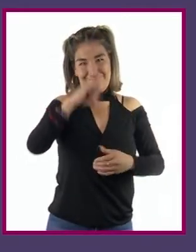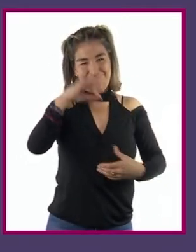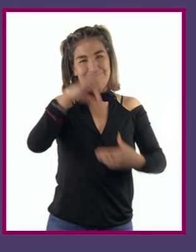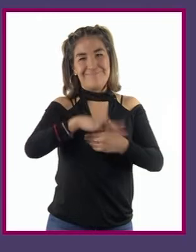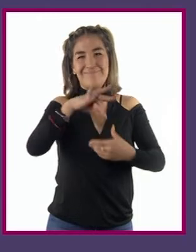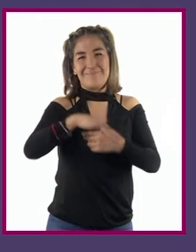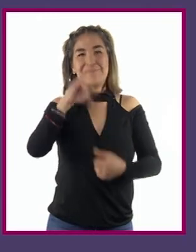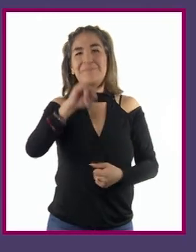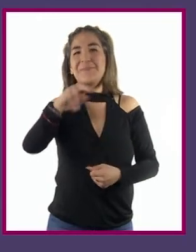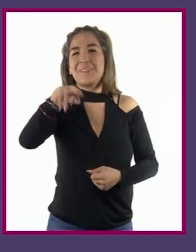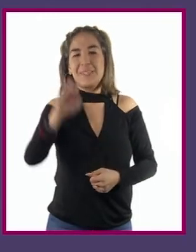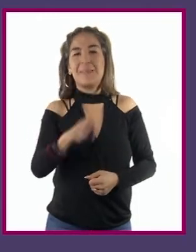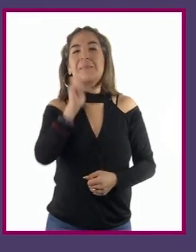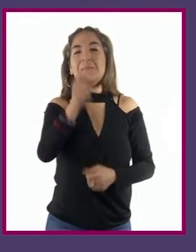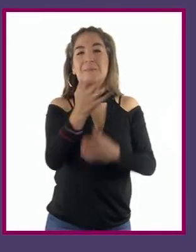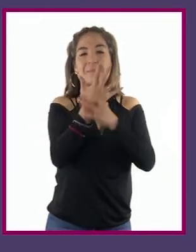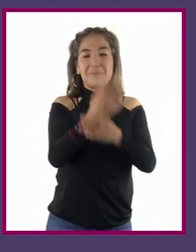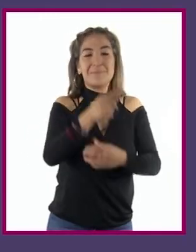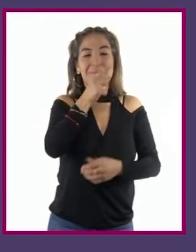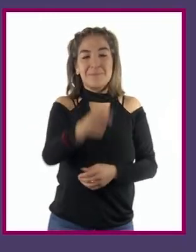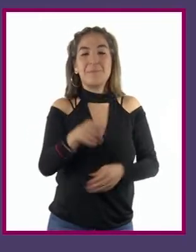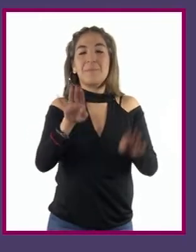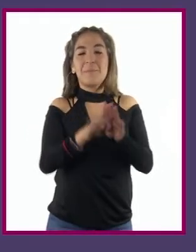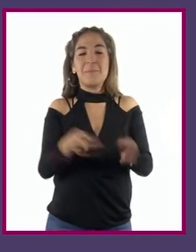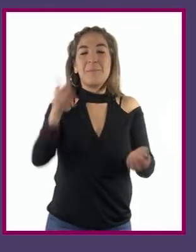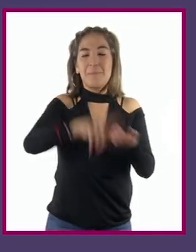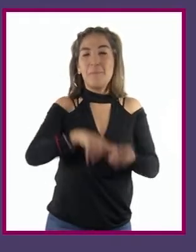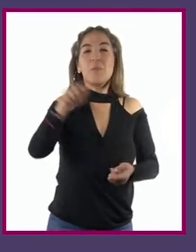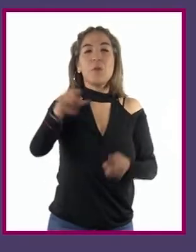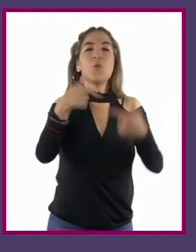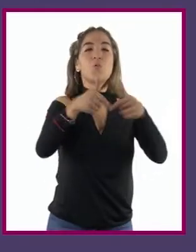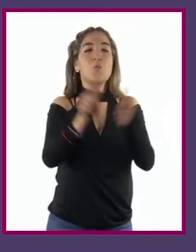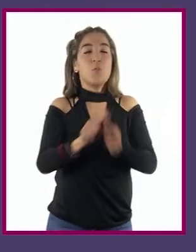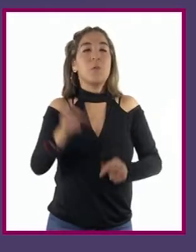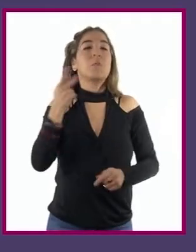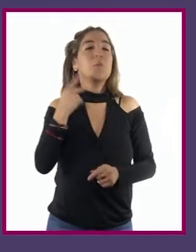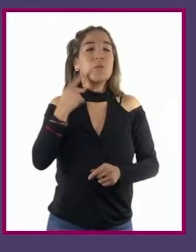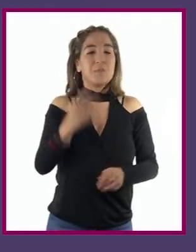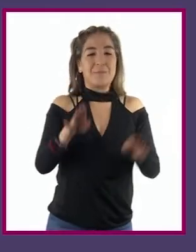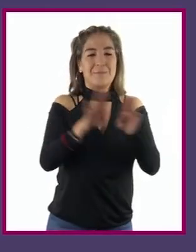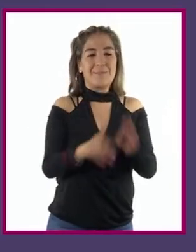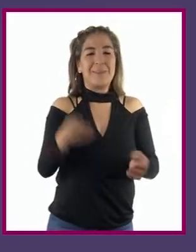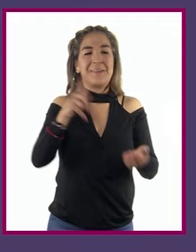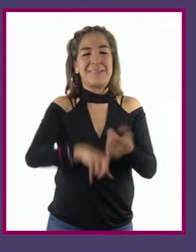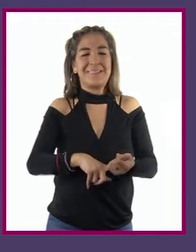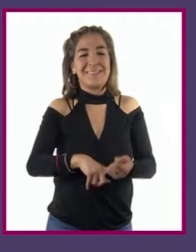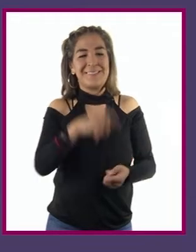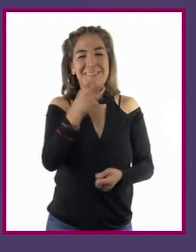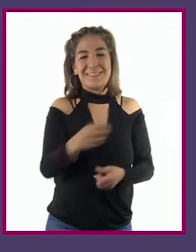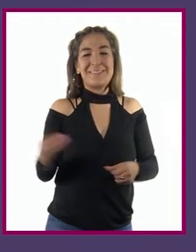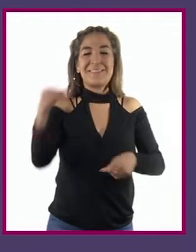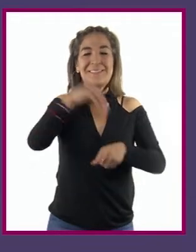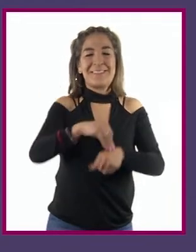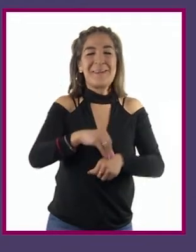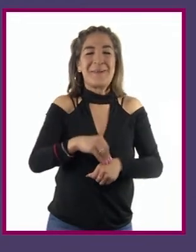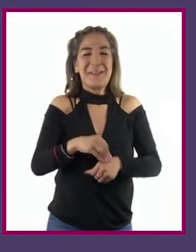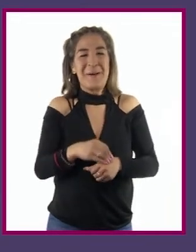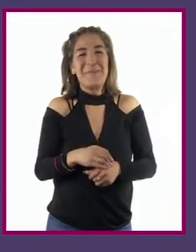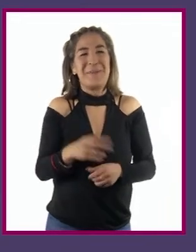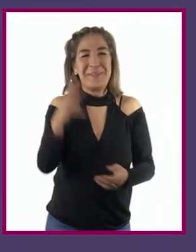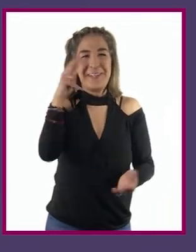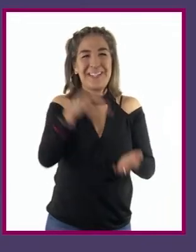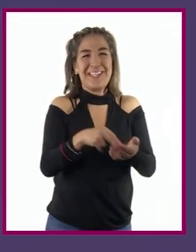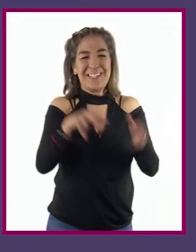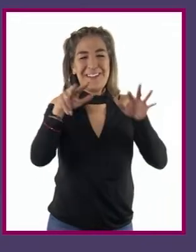INE, estableció que los partidos políticos o coaliciones tenían que postular personas indígenas, en por lo menos 12